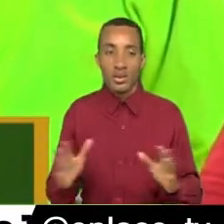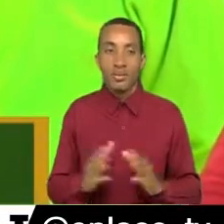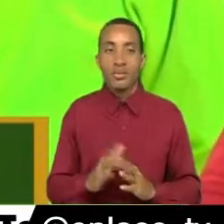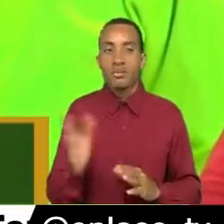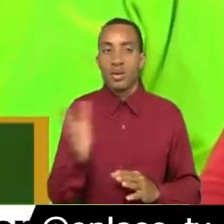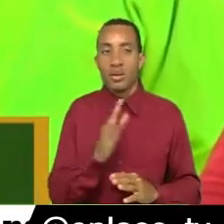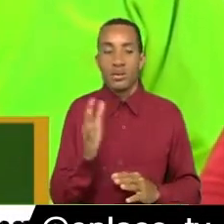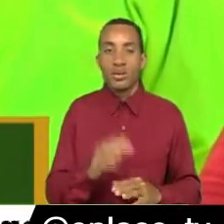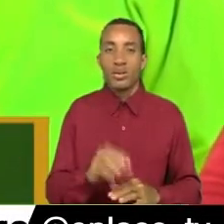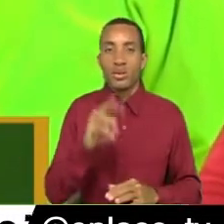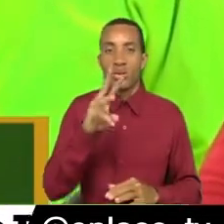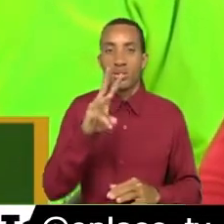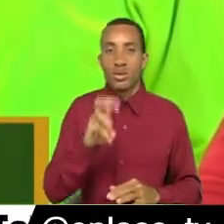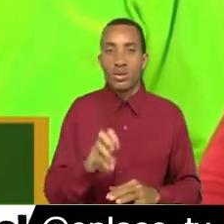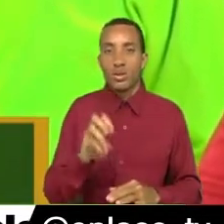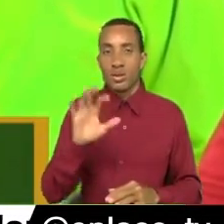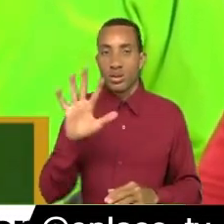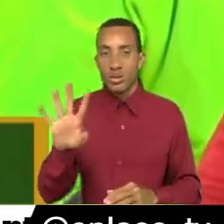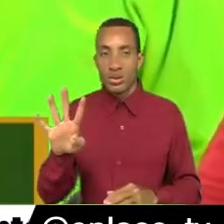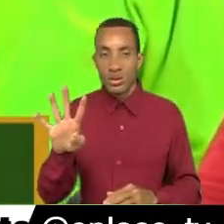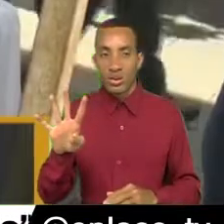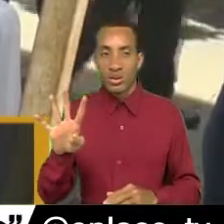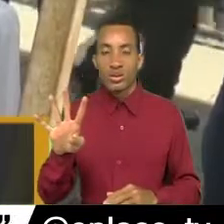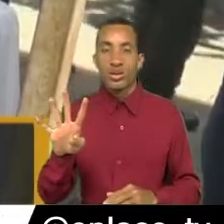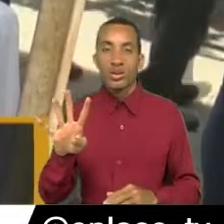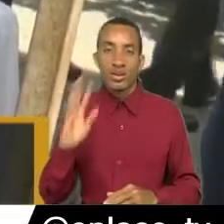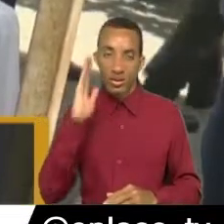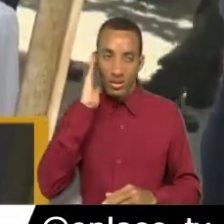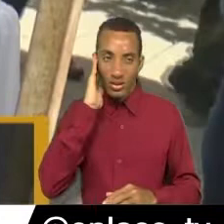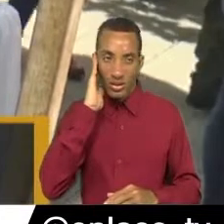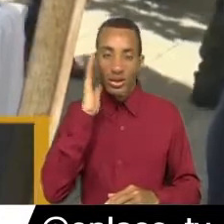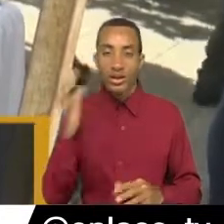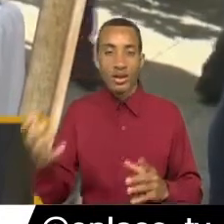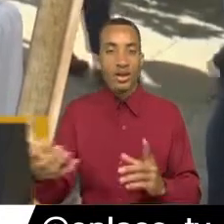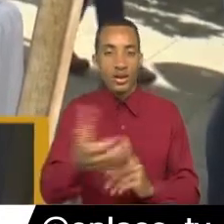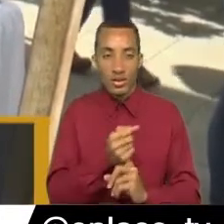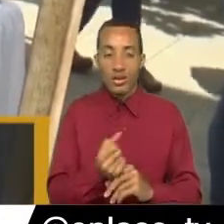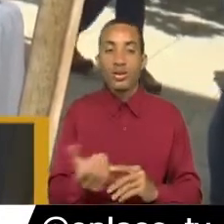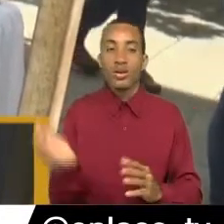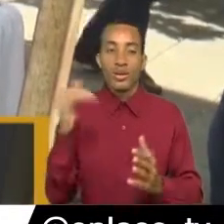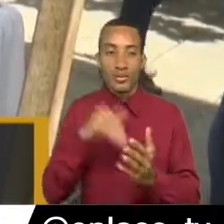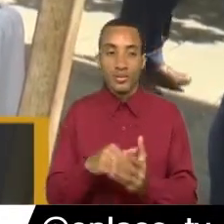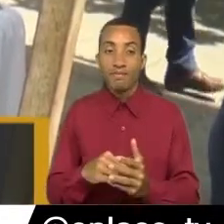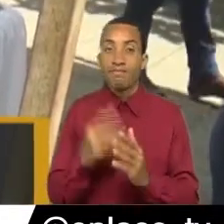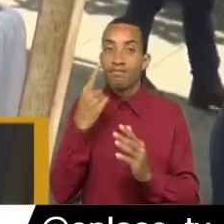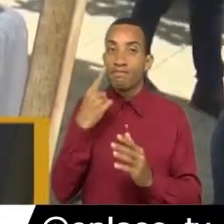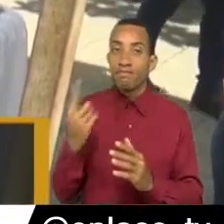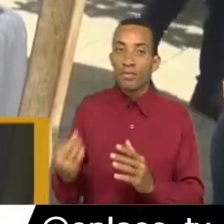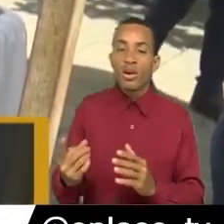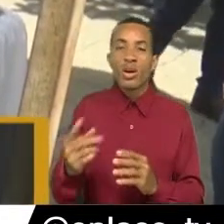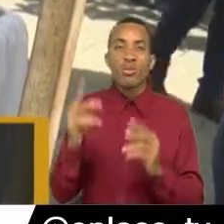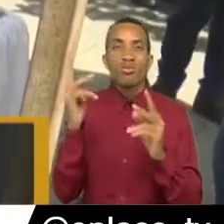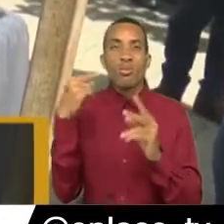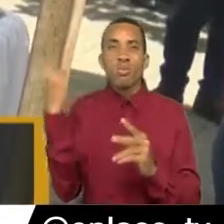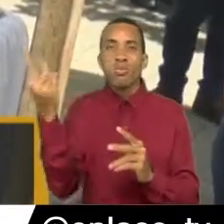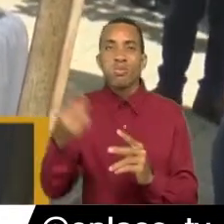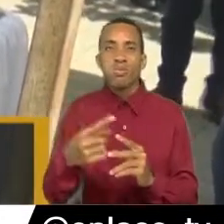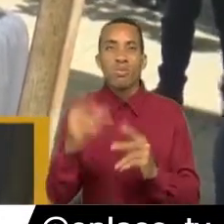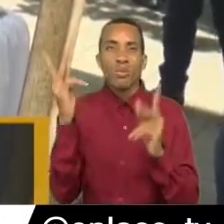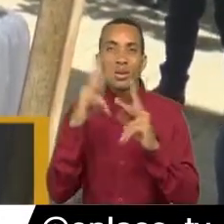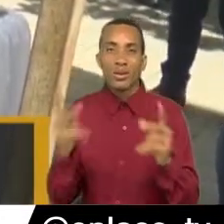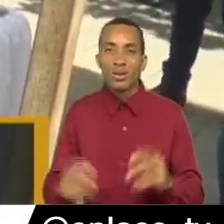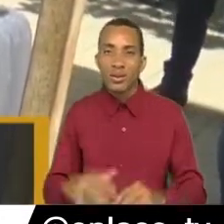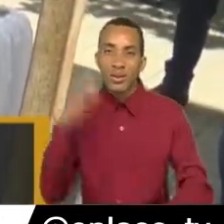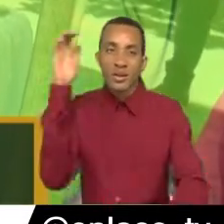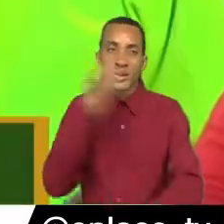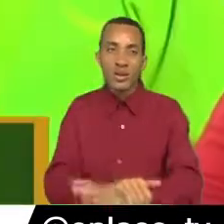aproximadamente 84 celulares en lo que va corrido del año. La policía también entregó un balance de cuántas personas han sido capturadas por el hurto a